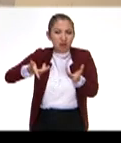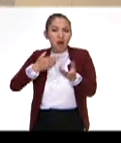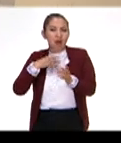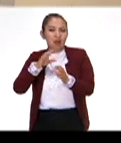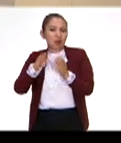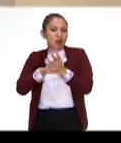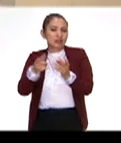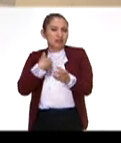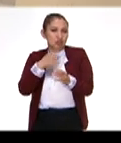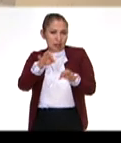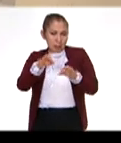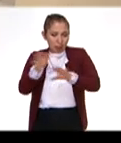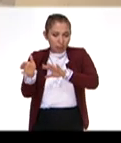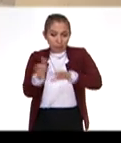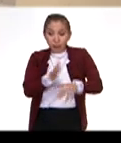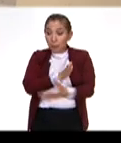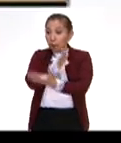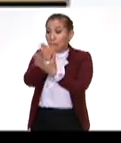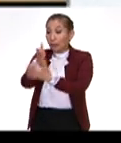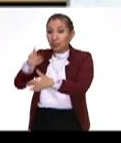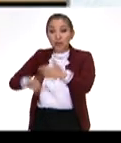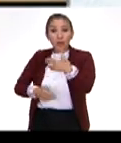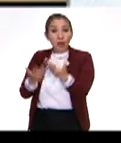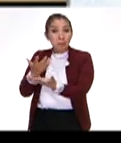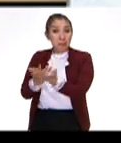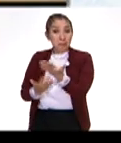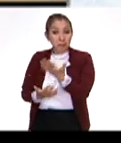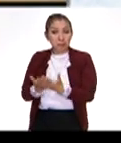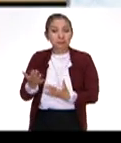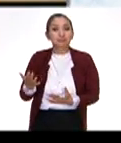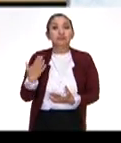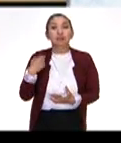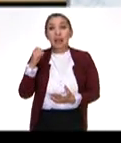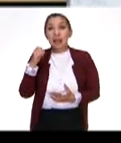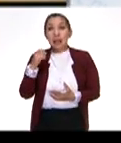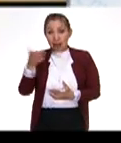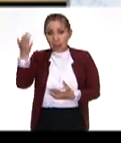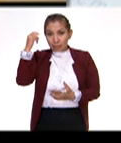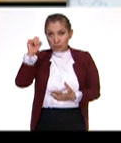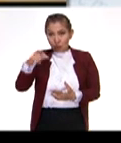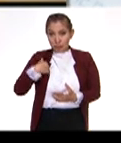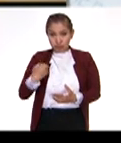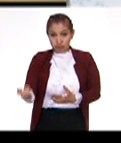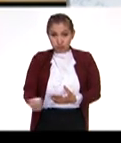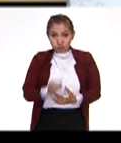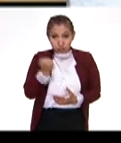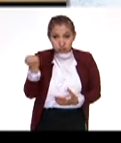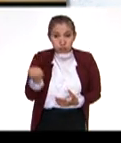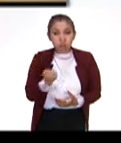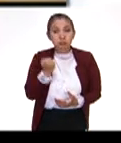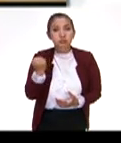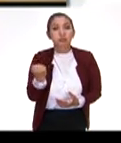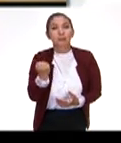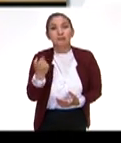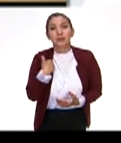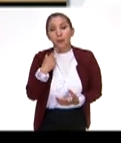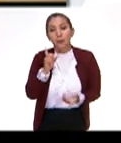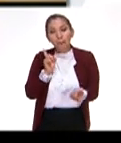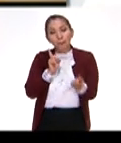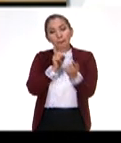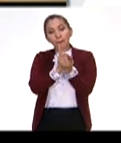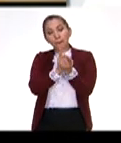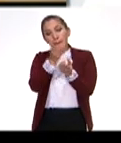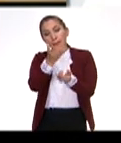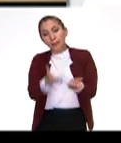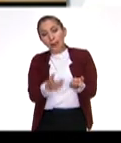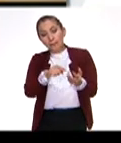las pistolas para pintar, y me fui al teatro. En esa ocasión tuve la fortuna de encontrarme